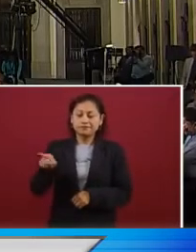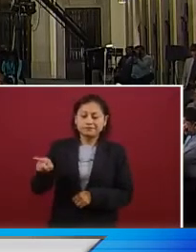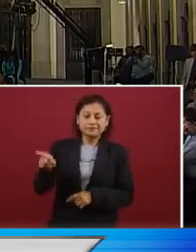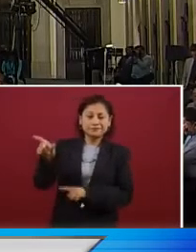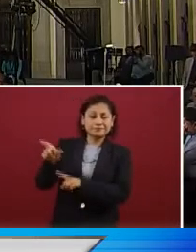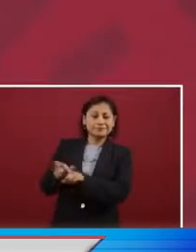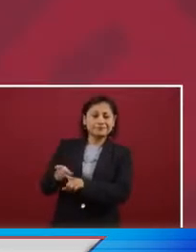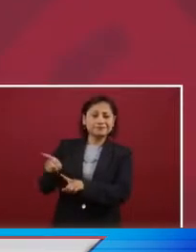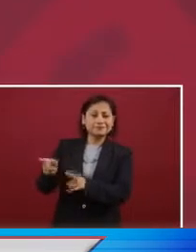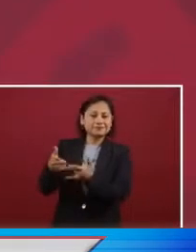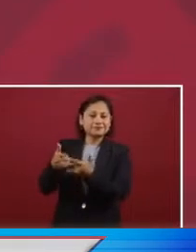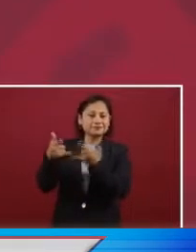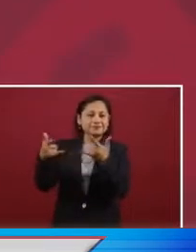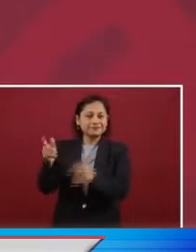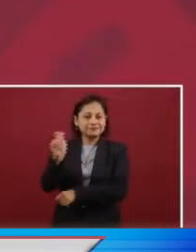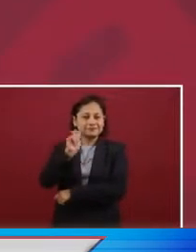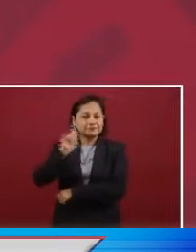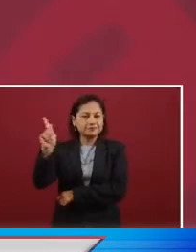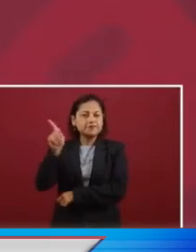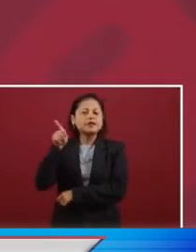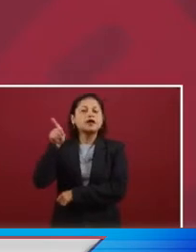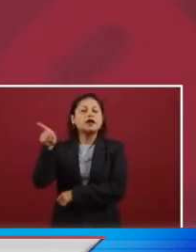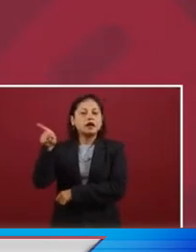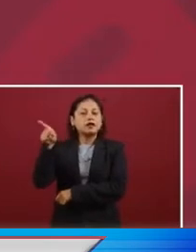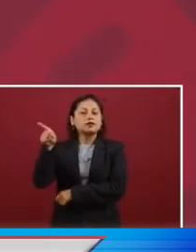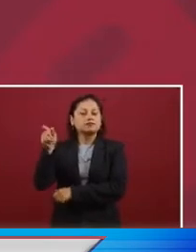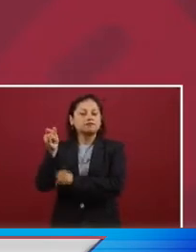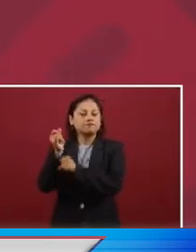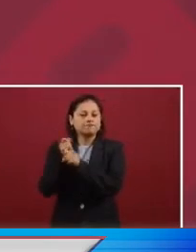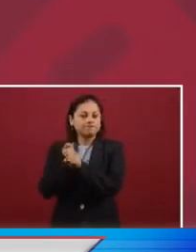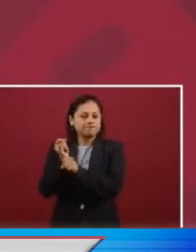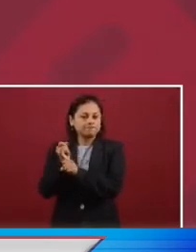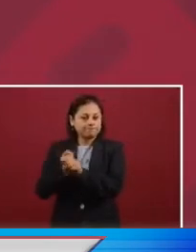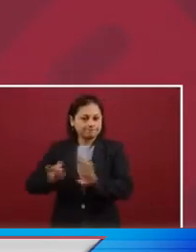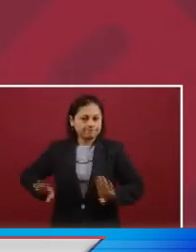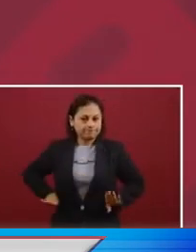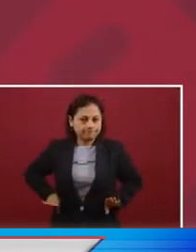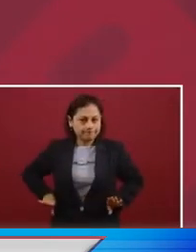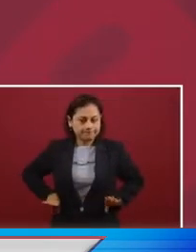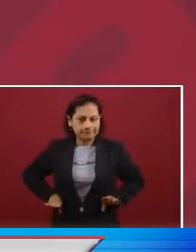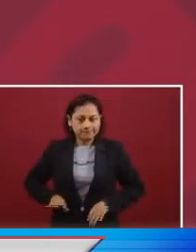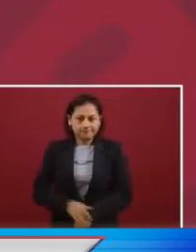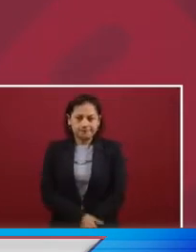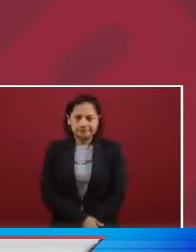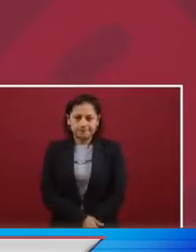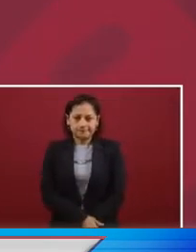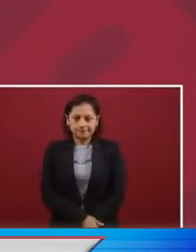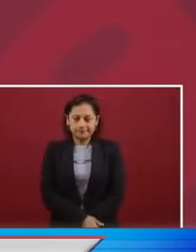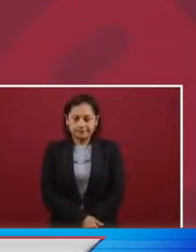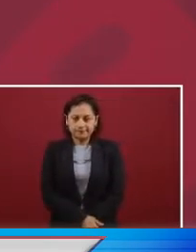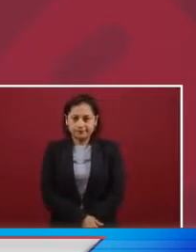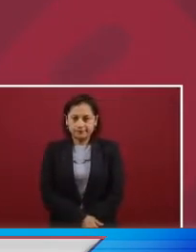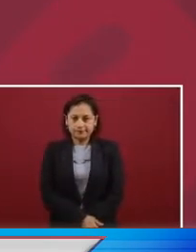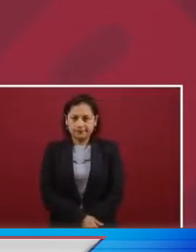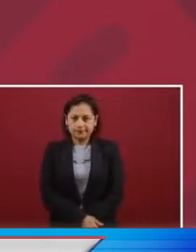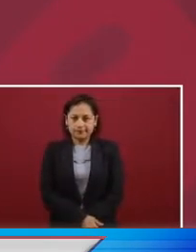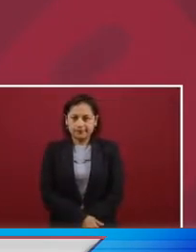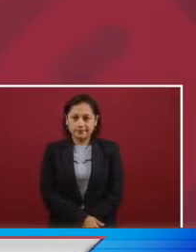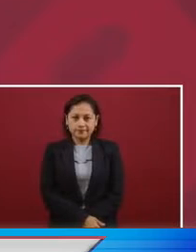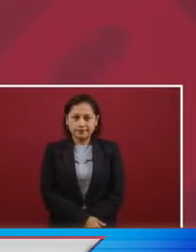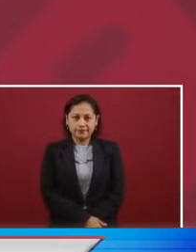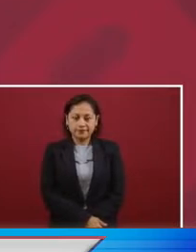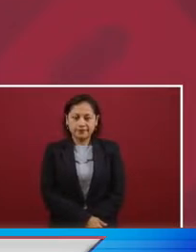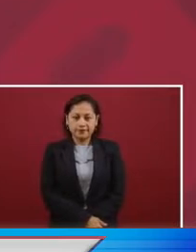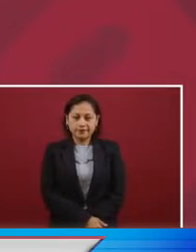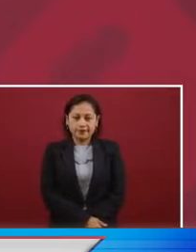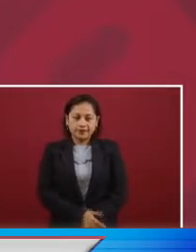recursos. Sin embargo, ahora han aumentado su producción 50% más gracias a las acciones de modernización emprendidas por este gobierno con una